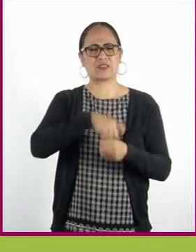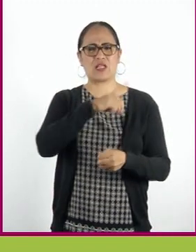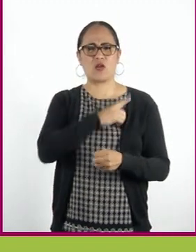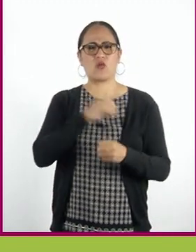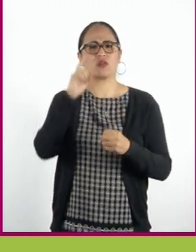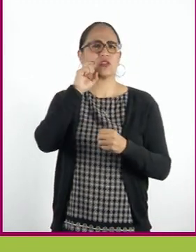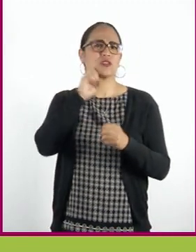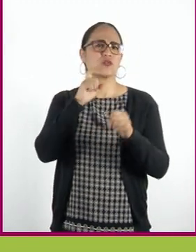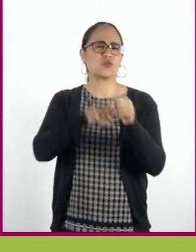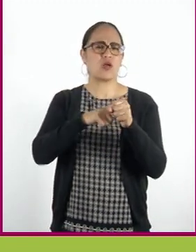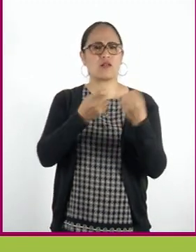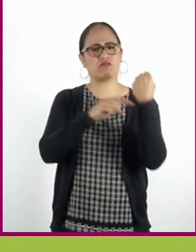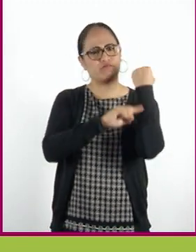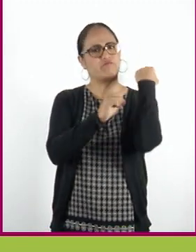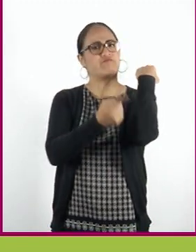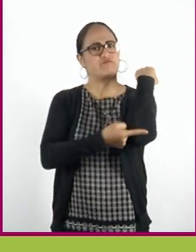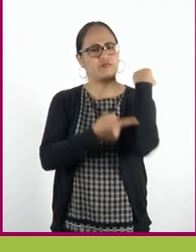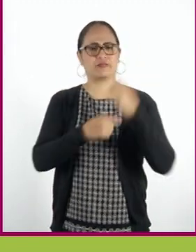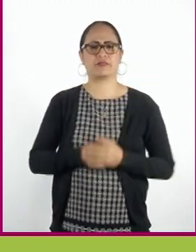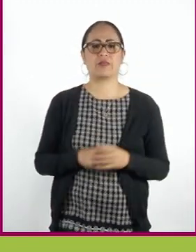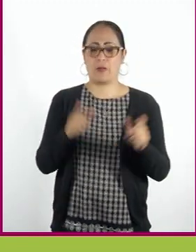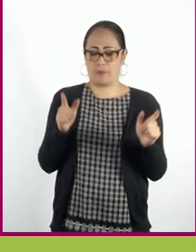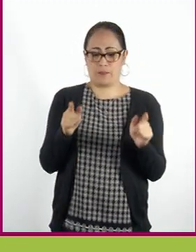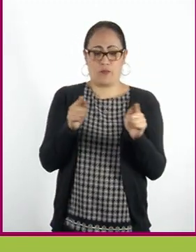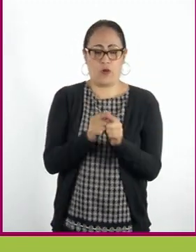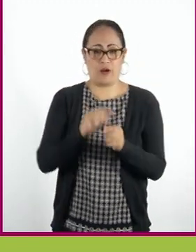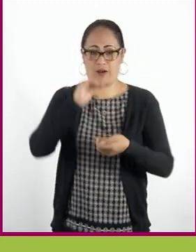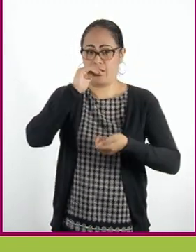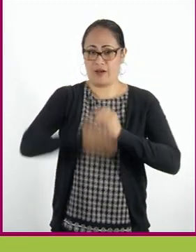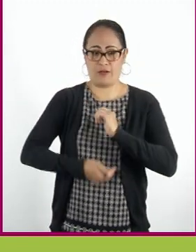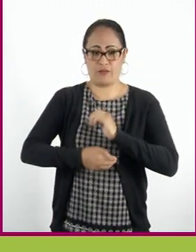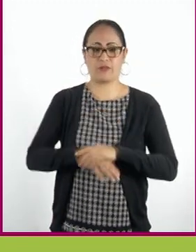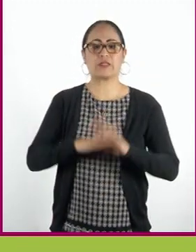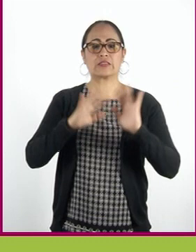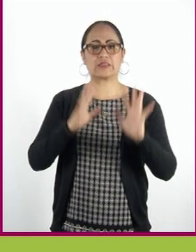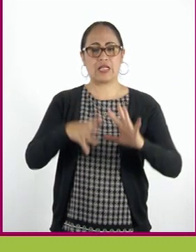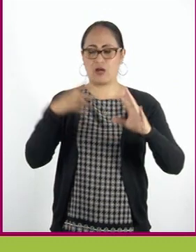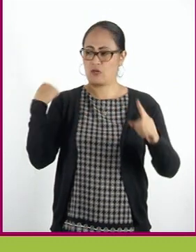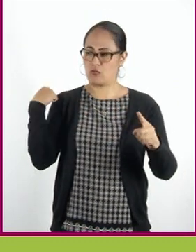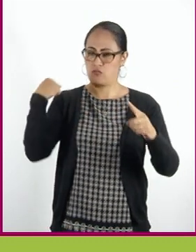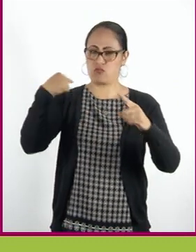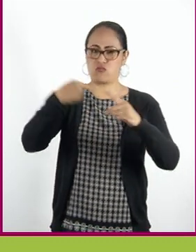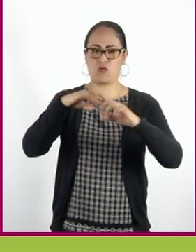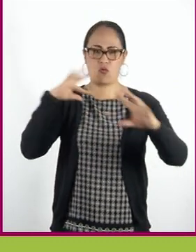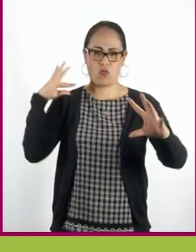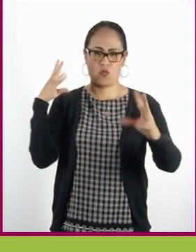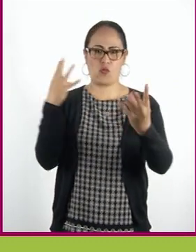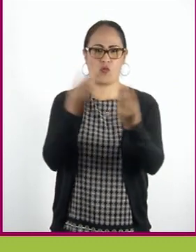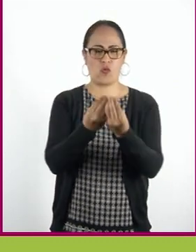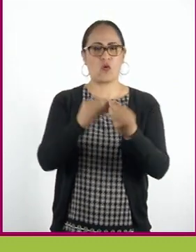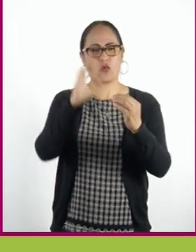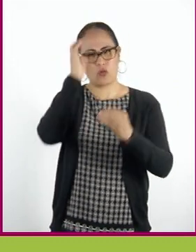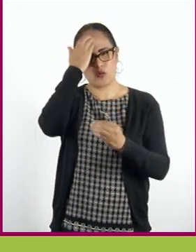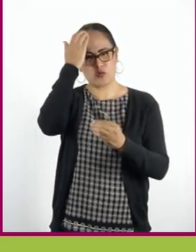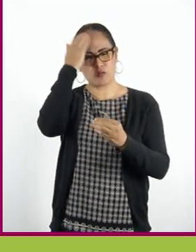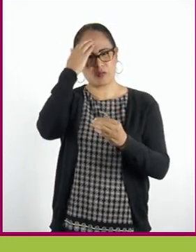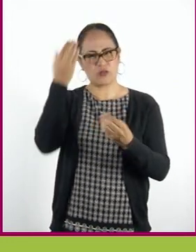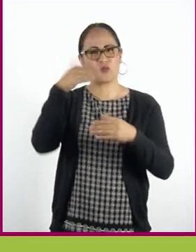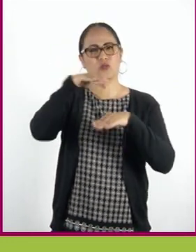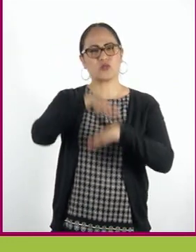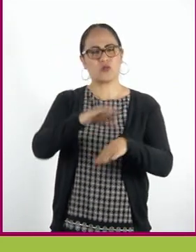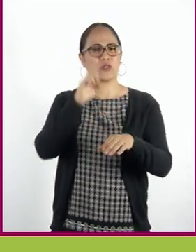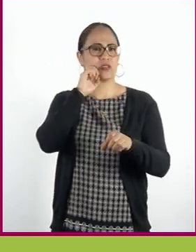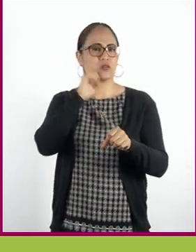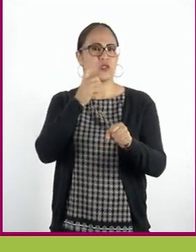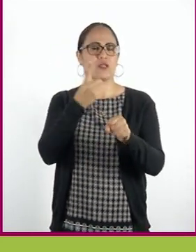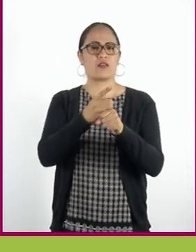reproductiva. Así que, en este cierre, nos enfocaremos en integrar los conocimientos inherentes a la reproducción y sexualidad humana desde